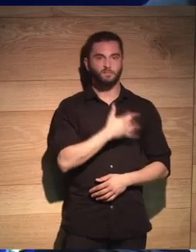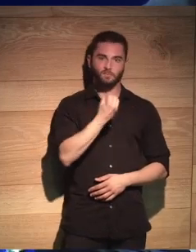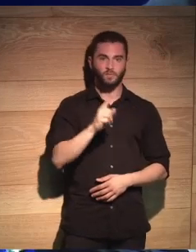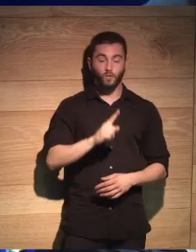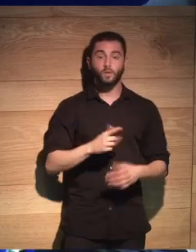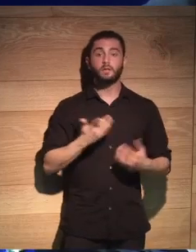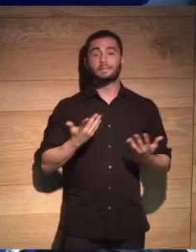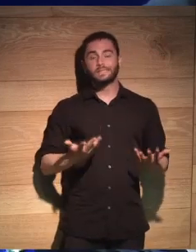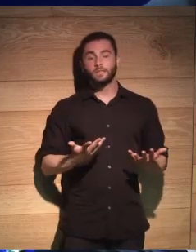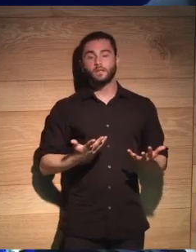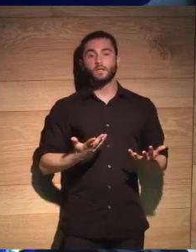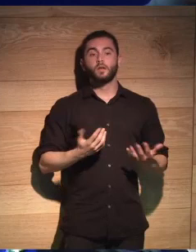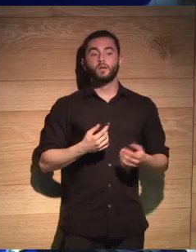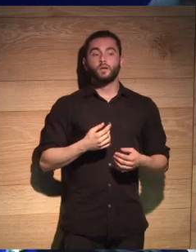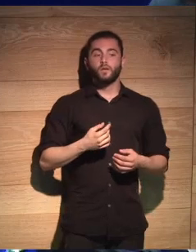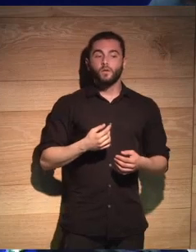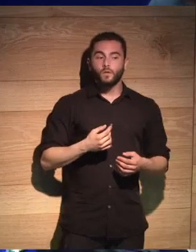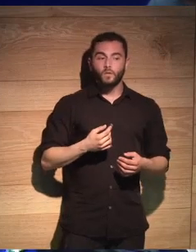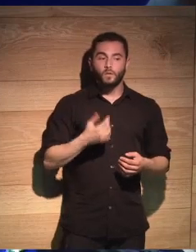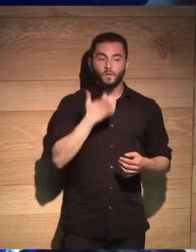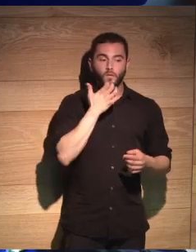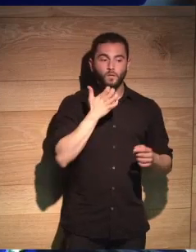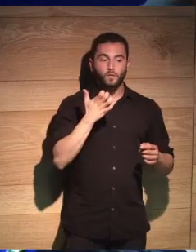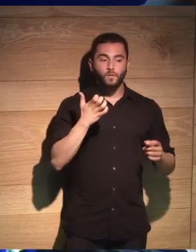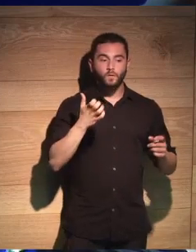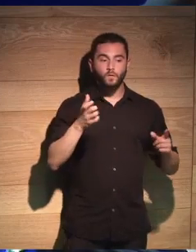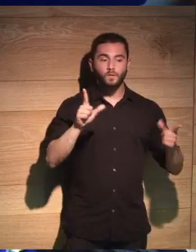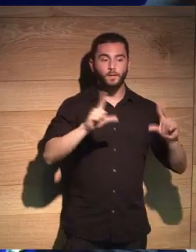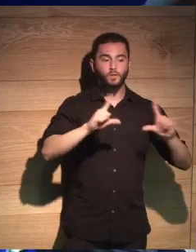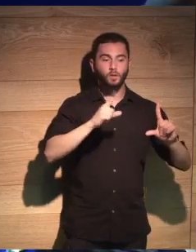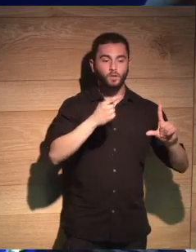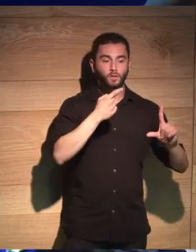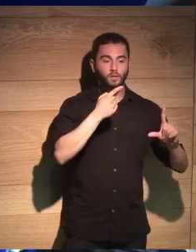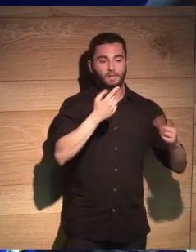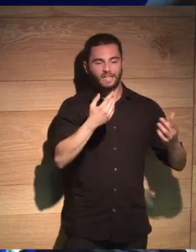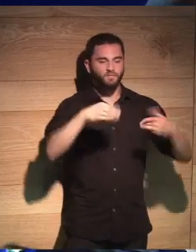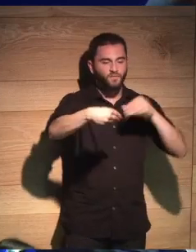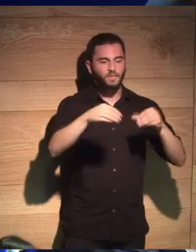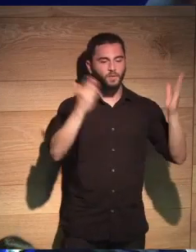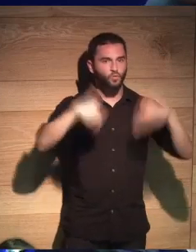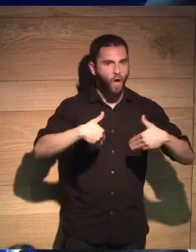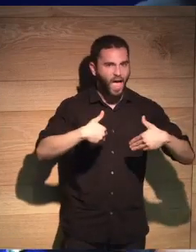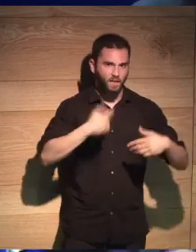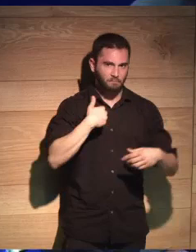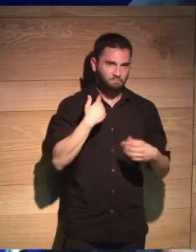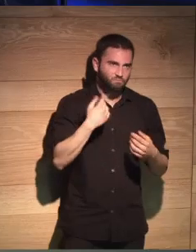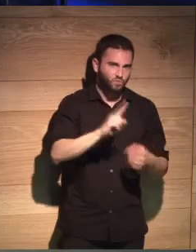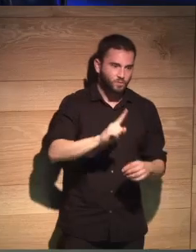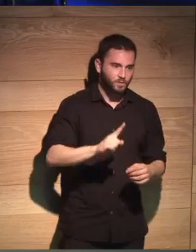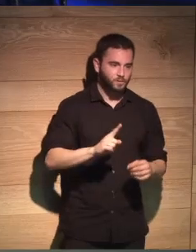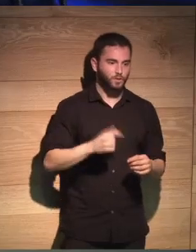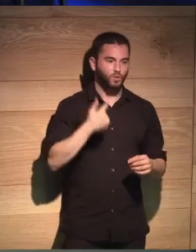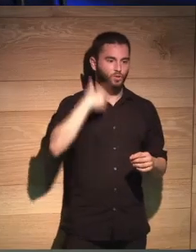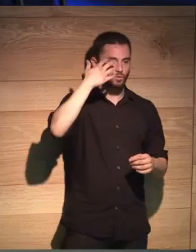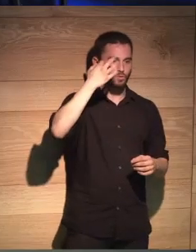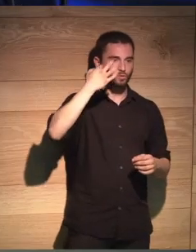y entonces si hemos dado esta visión de un inflexible Arturo, pues no es así. No, yo creo